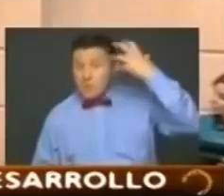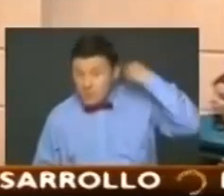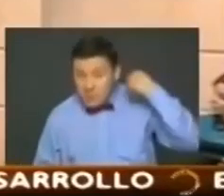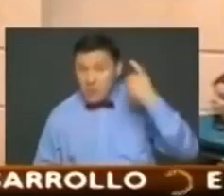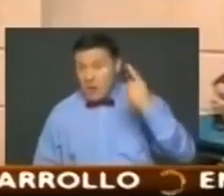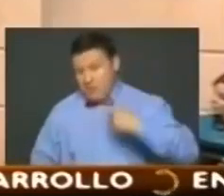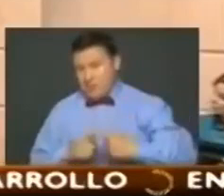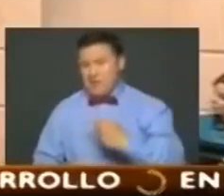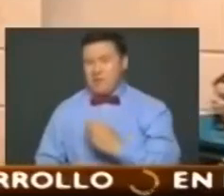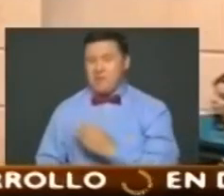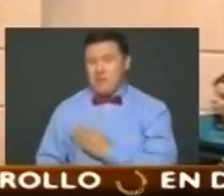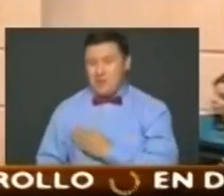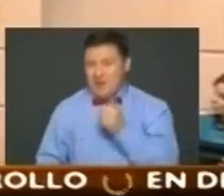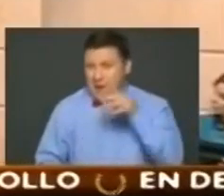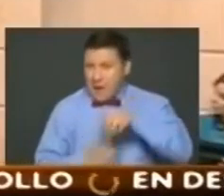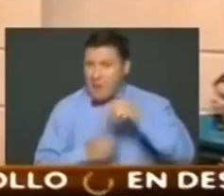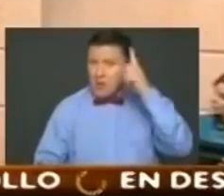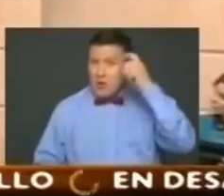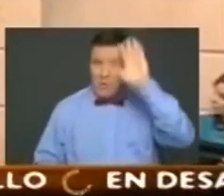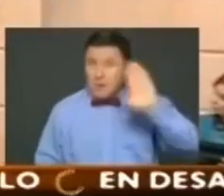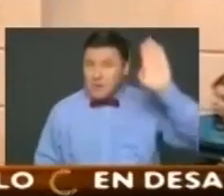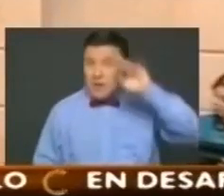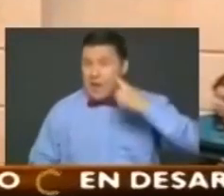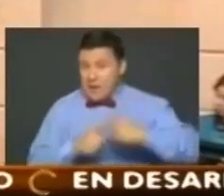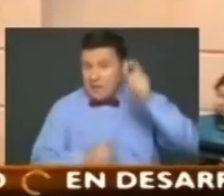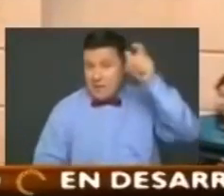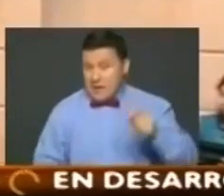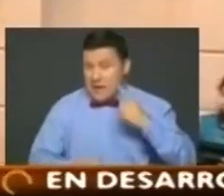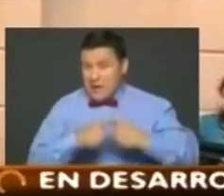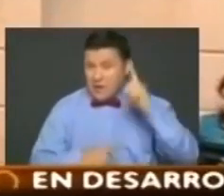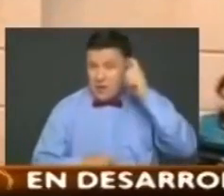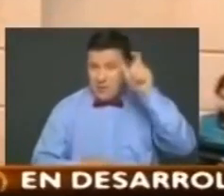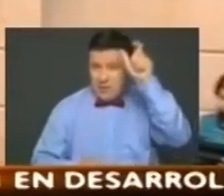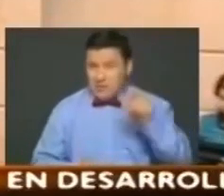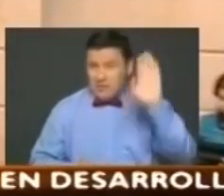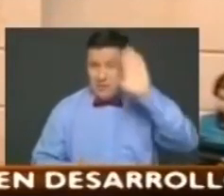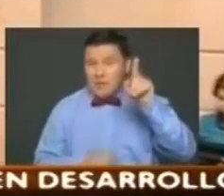en septiembre de 1995, señalando que